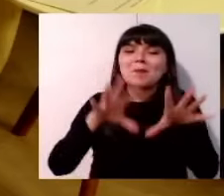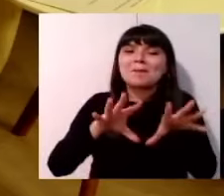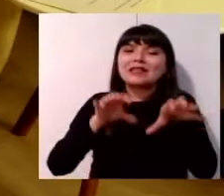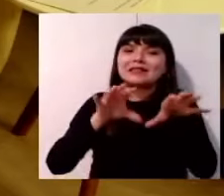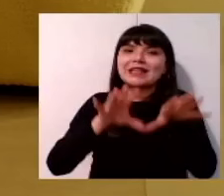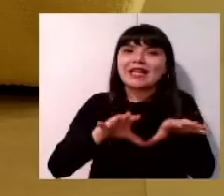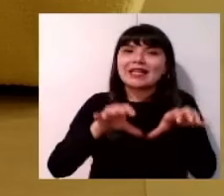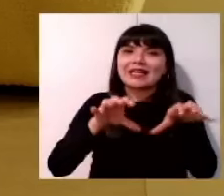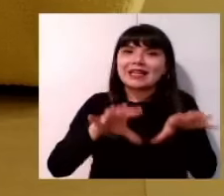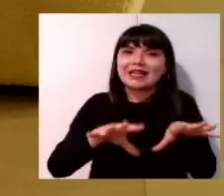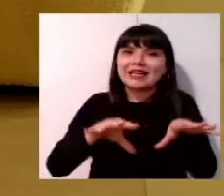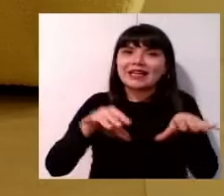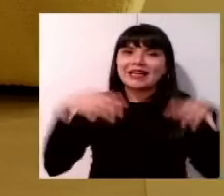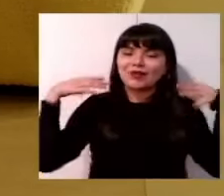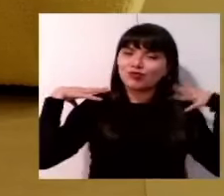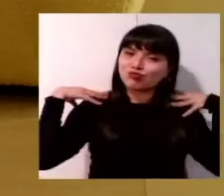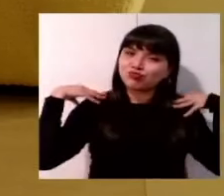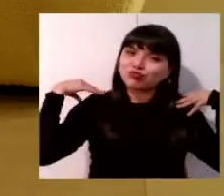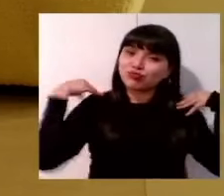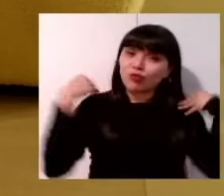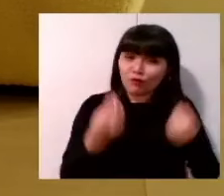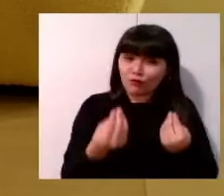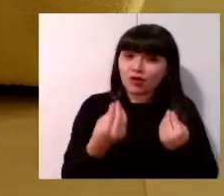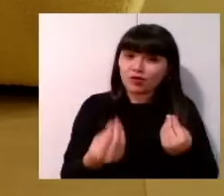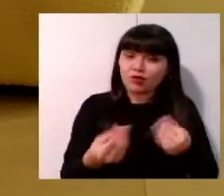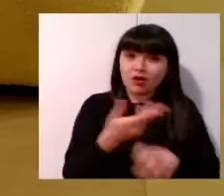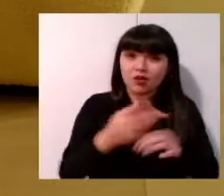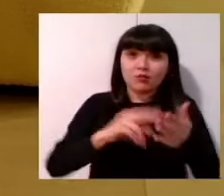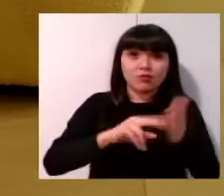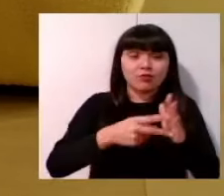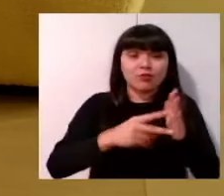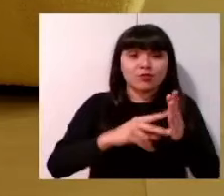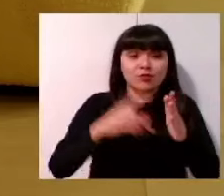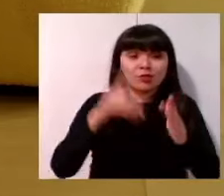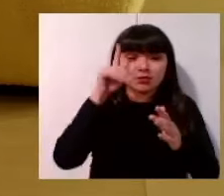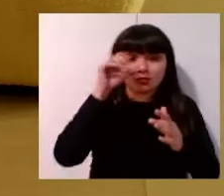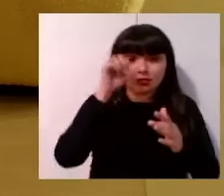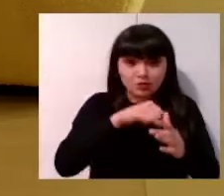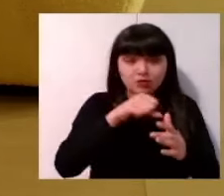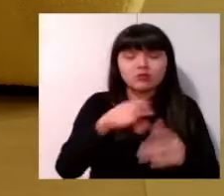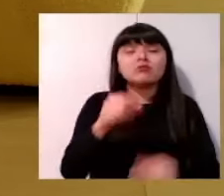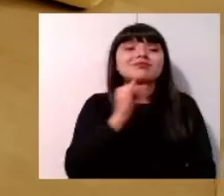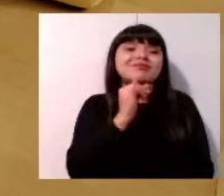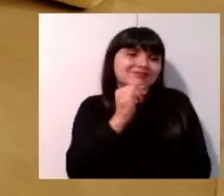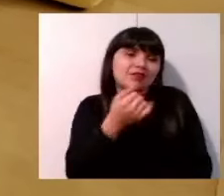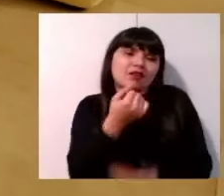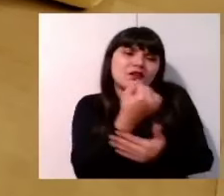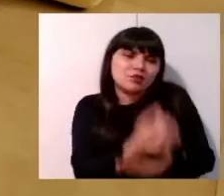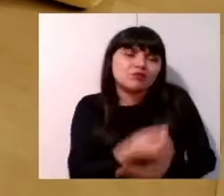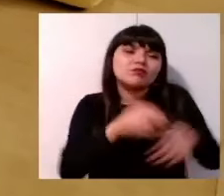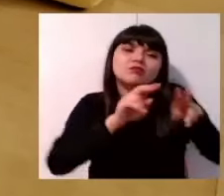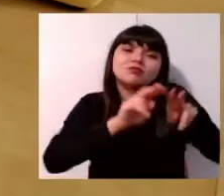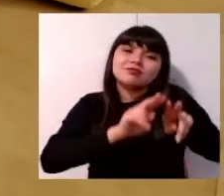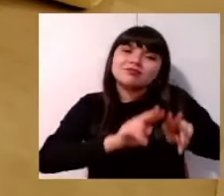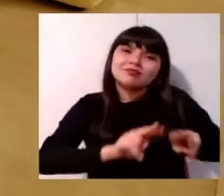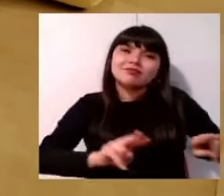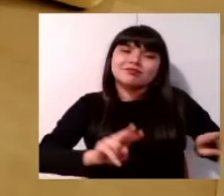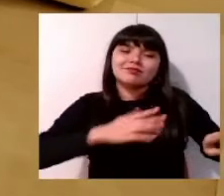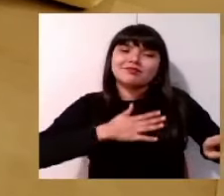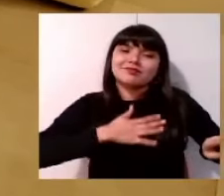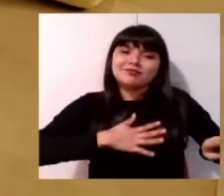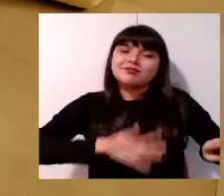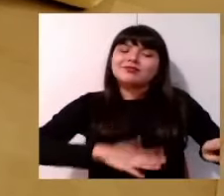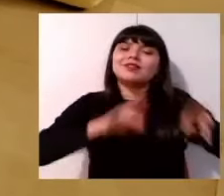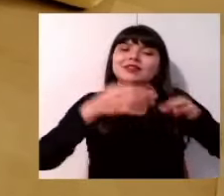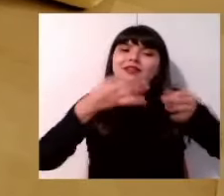sueño? Sí, de todas maneras. ¿Ayuda? Es algo que los relaja, que aumenta también esta sensación de seguridad y tranquilidad antes de